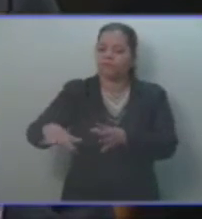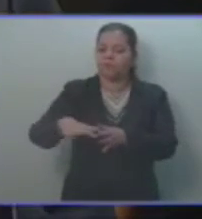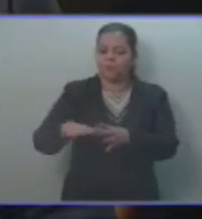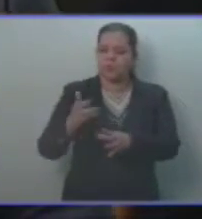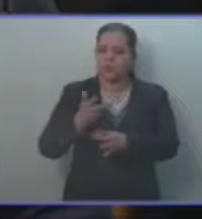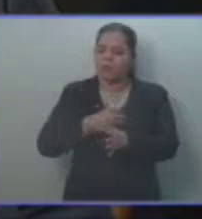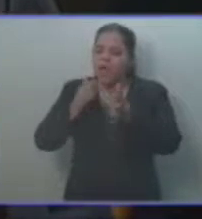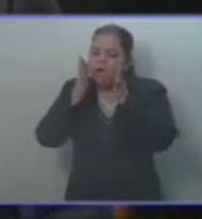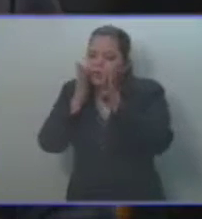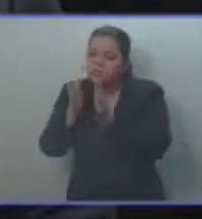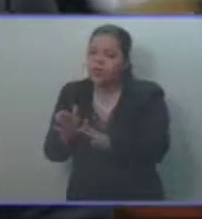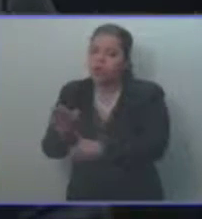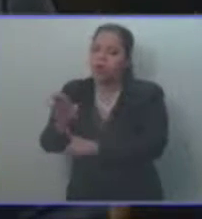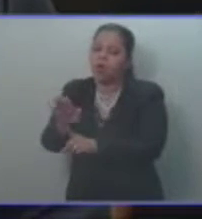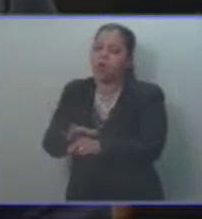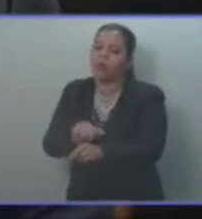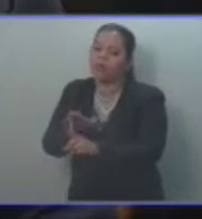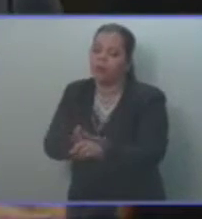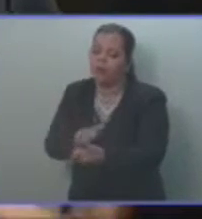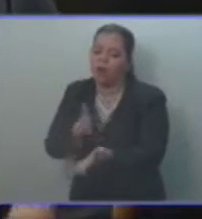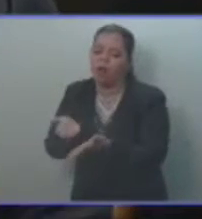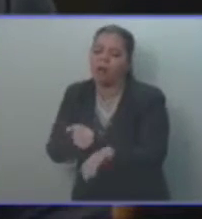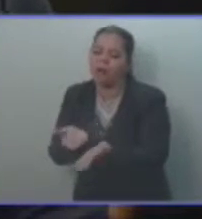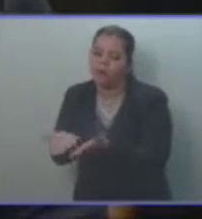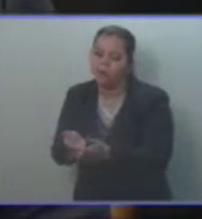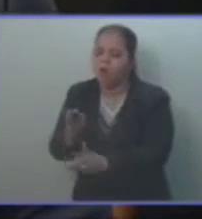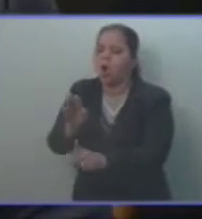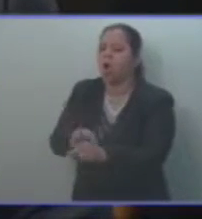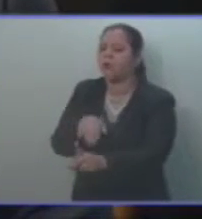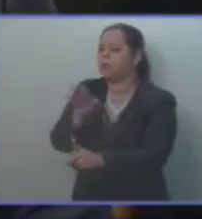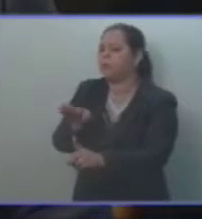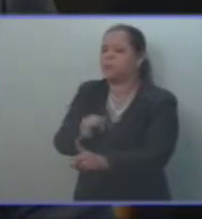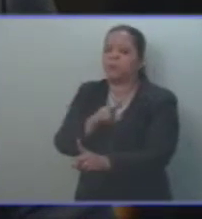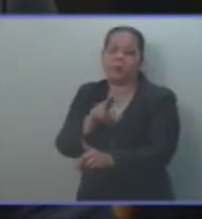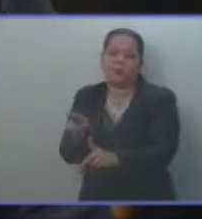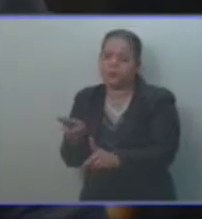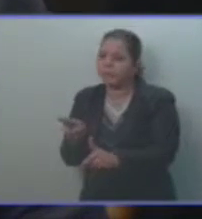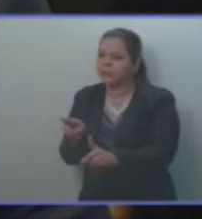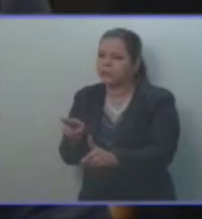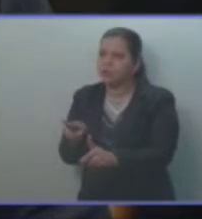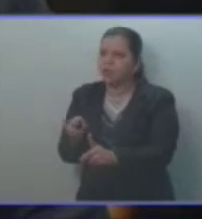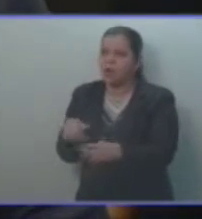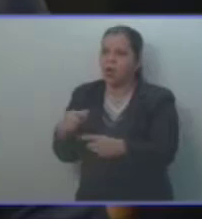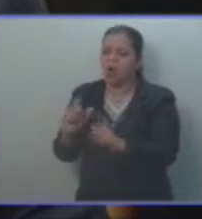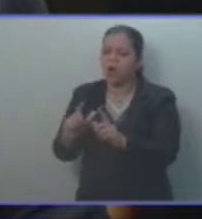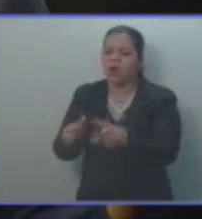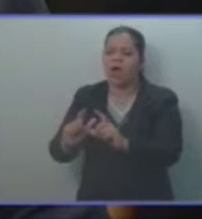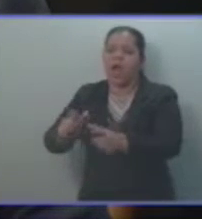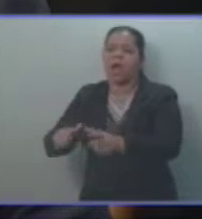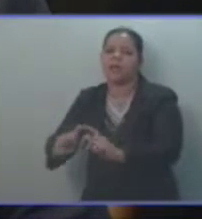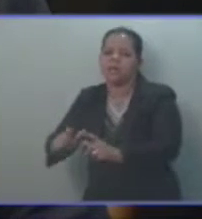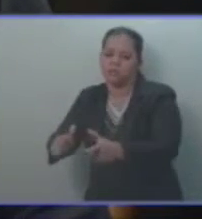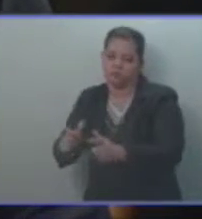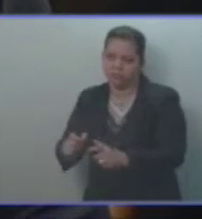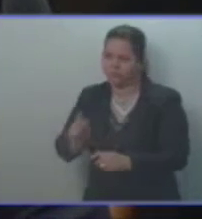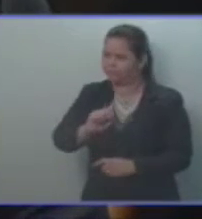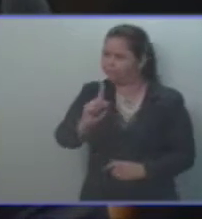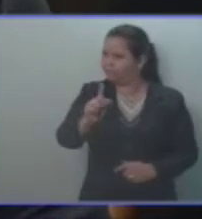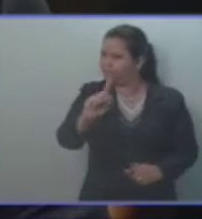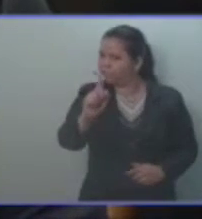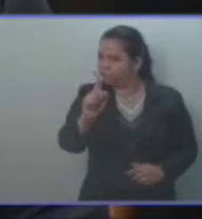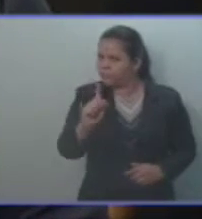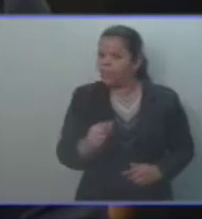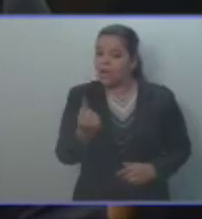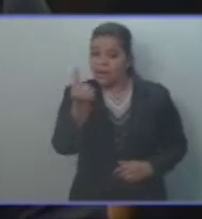al que hay que atenderle con asistencialismo, con lástima o con regalitos. Definitivamente